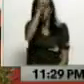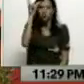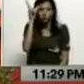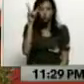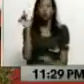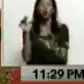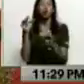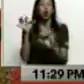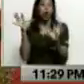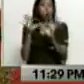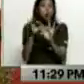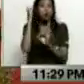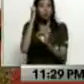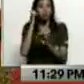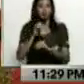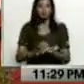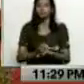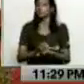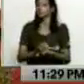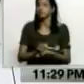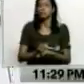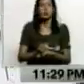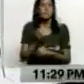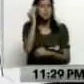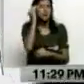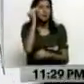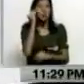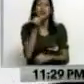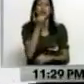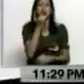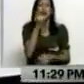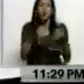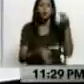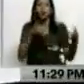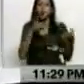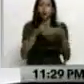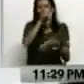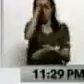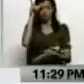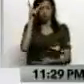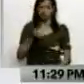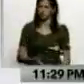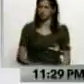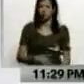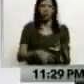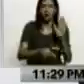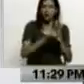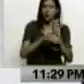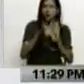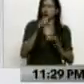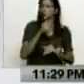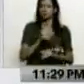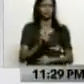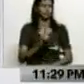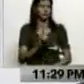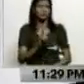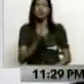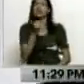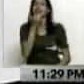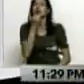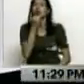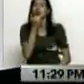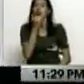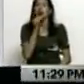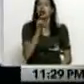Leopoldo la Unión Europea critica juicio contra Leopoldo López careció de garantía los que carecieron de garantía son los 43